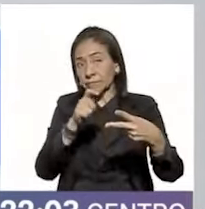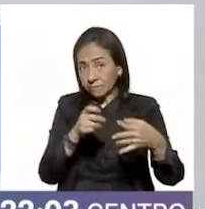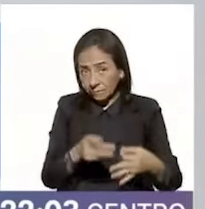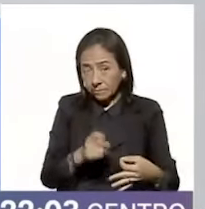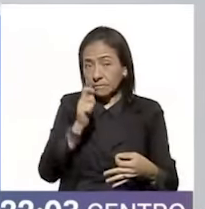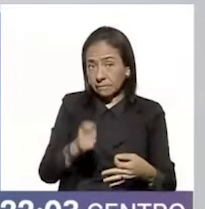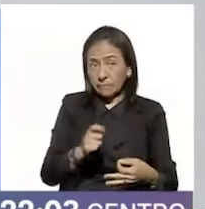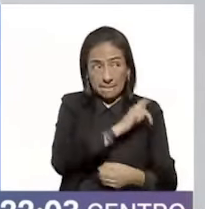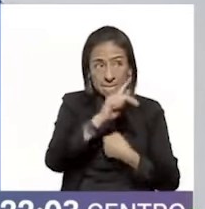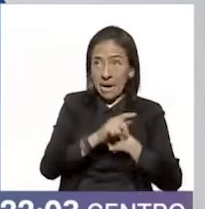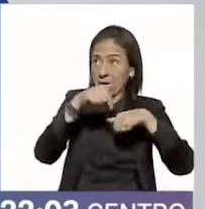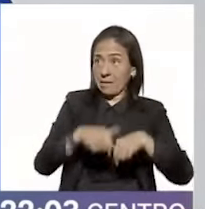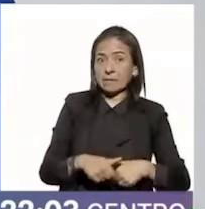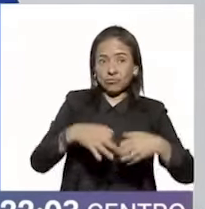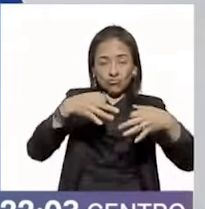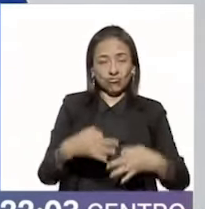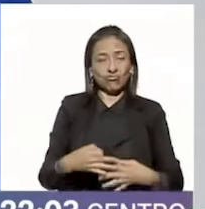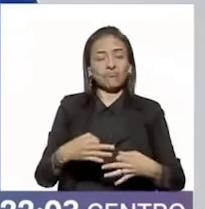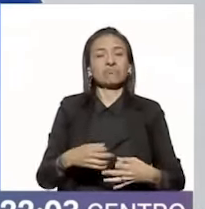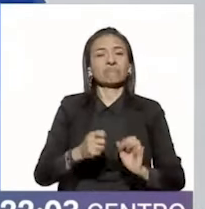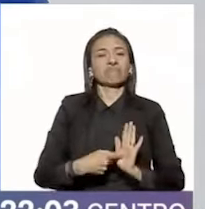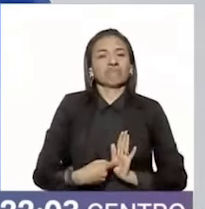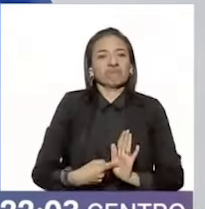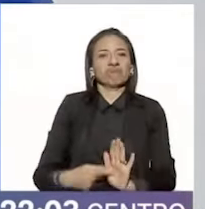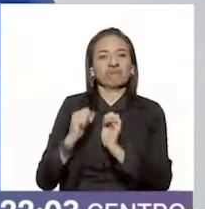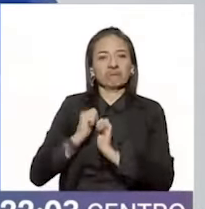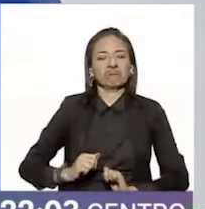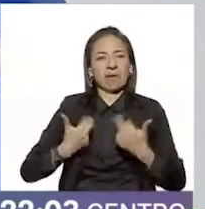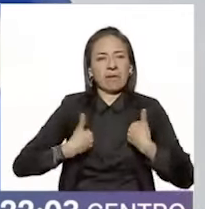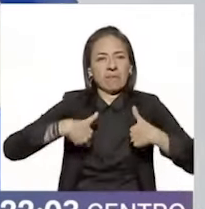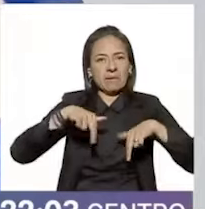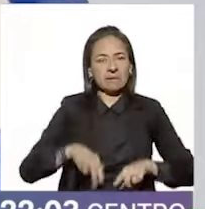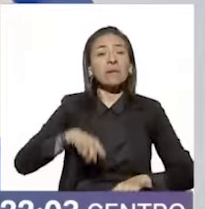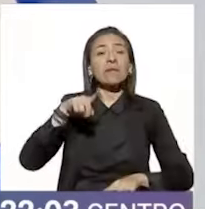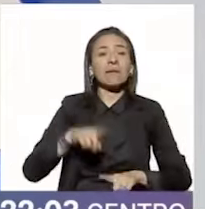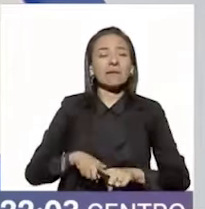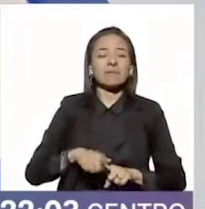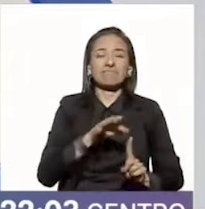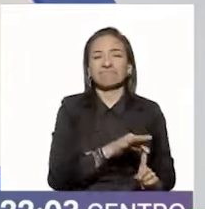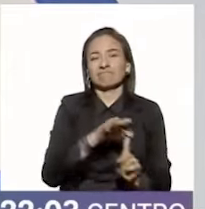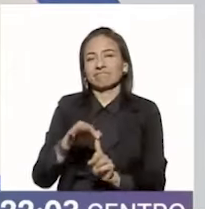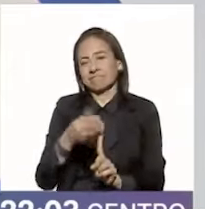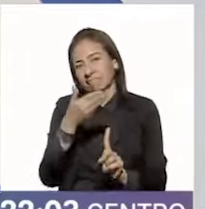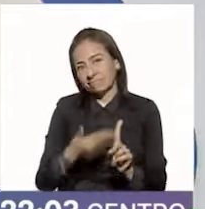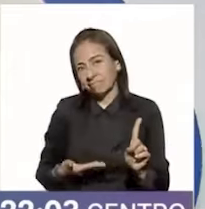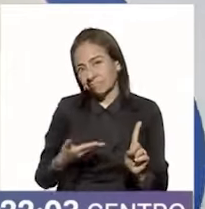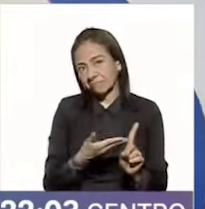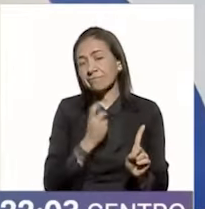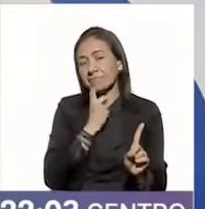representado López Obrador. Es decir, que es muy importante que la nación, que siempre tiene una base también